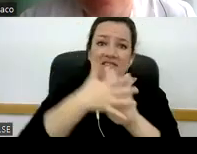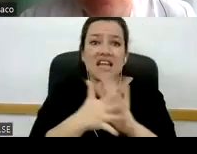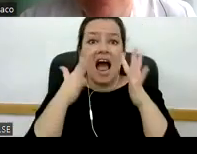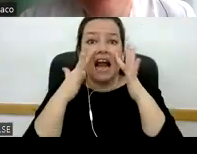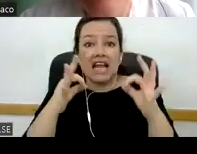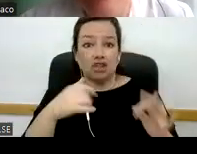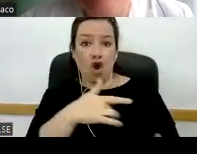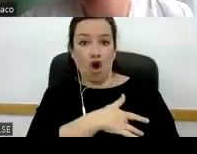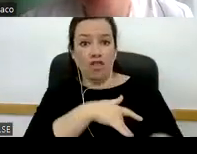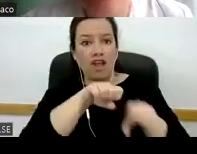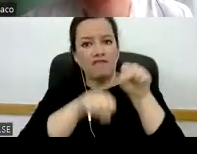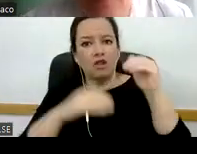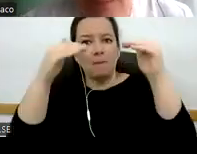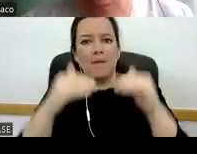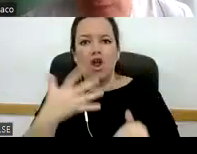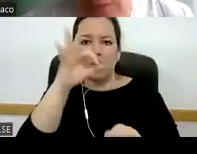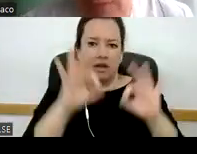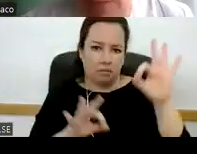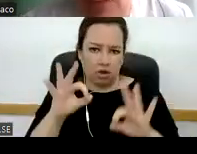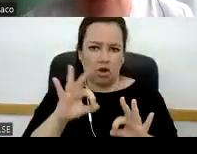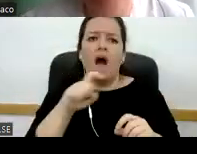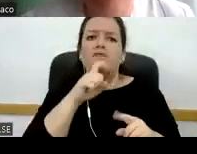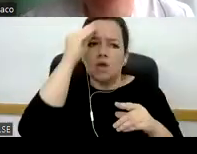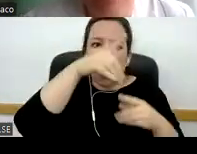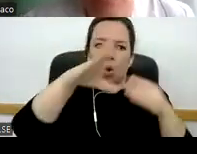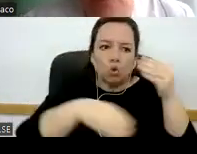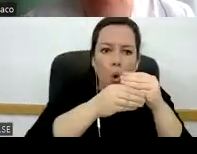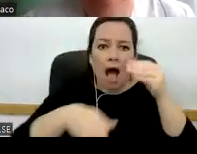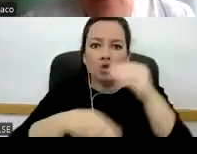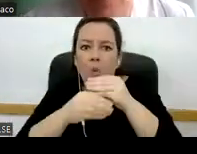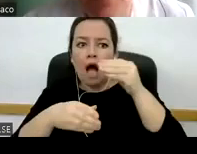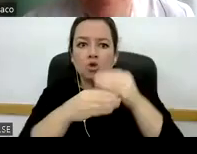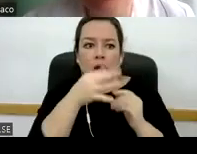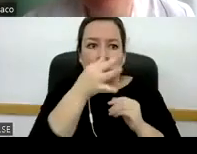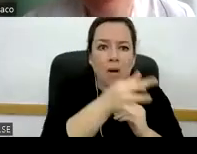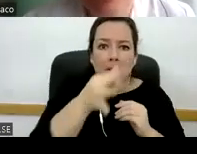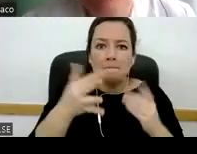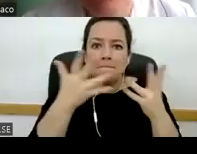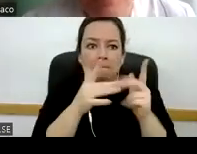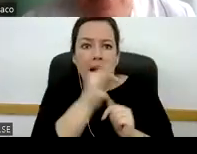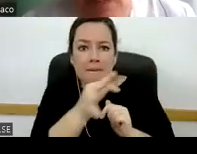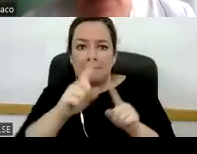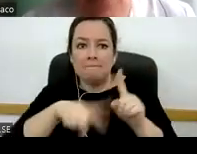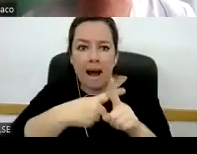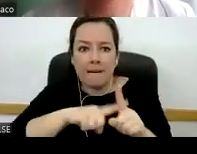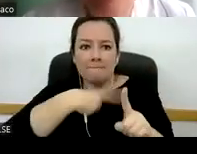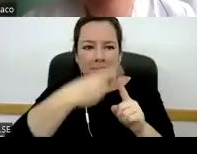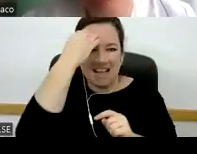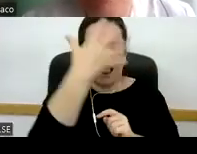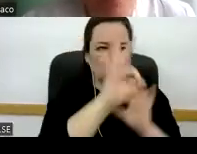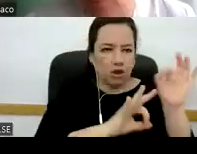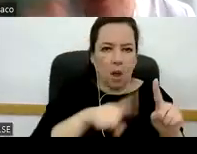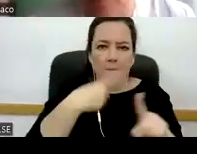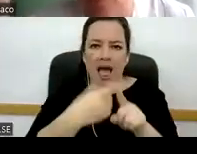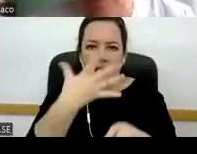riesgo cardiovascular. Insisto, no es sumatorio. O sea, no podemos sumar el 50% más el 50% de antes, más el